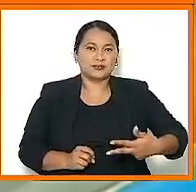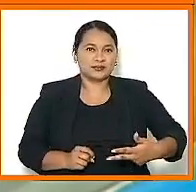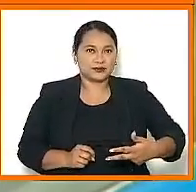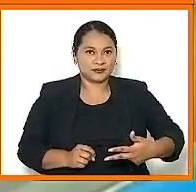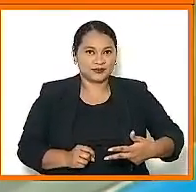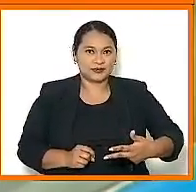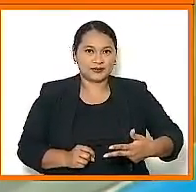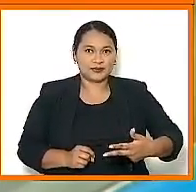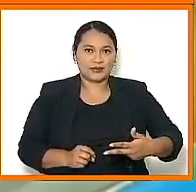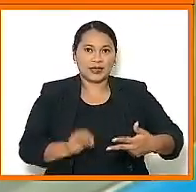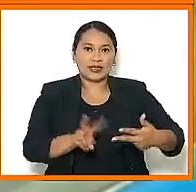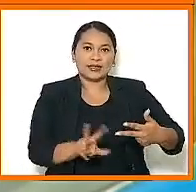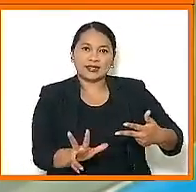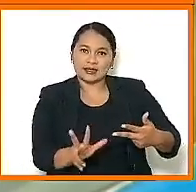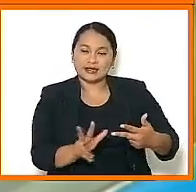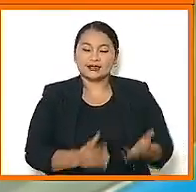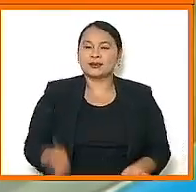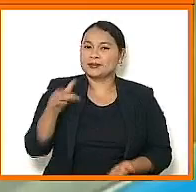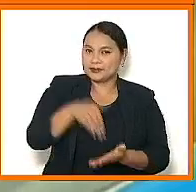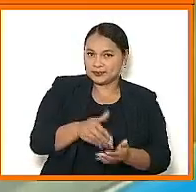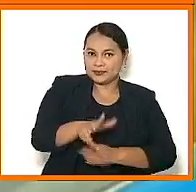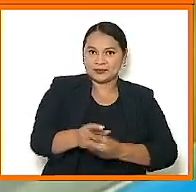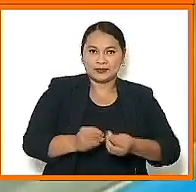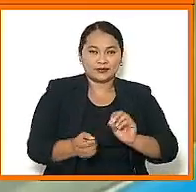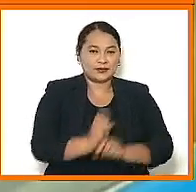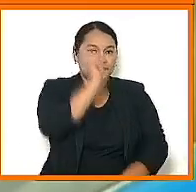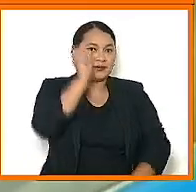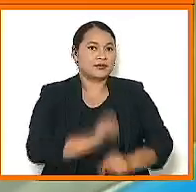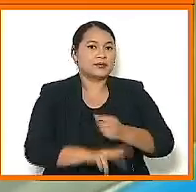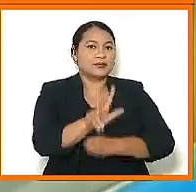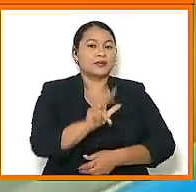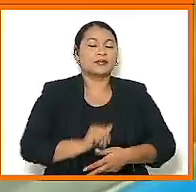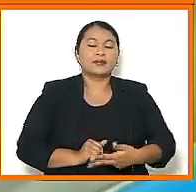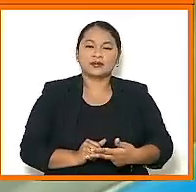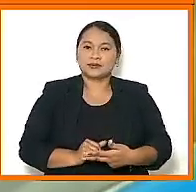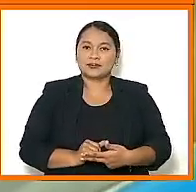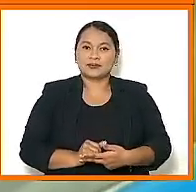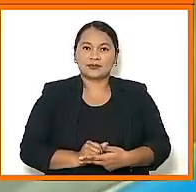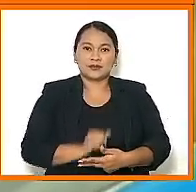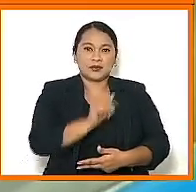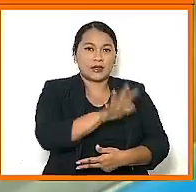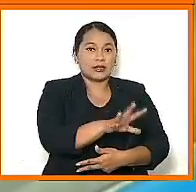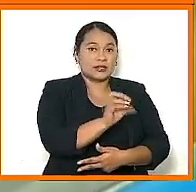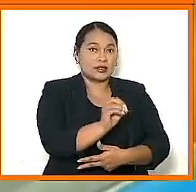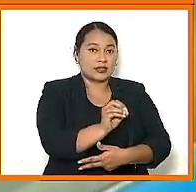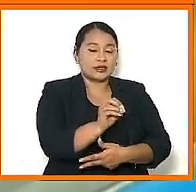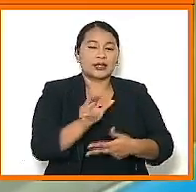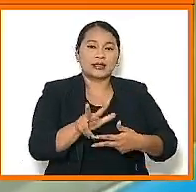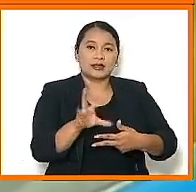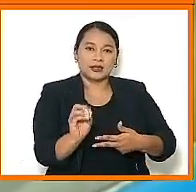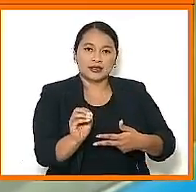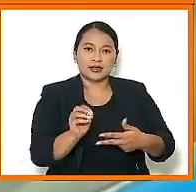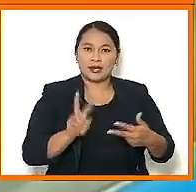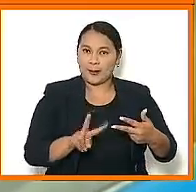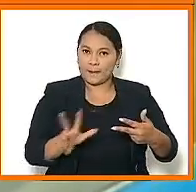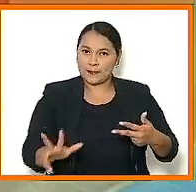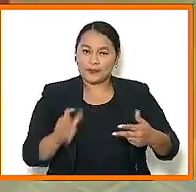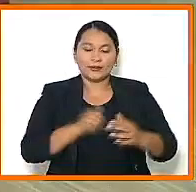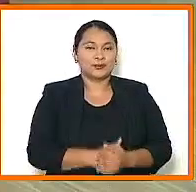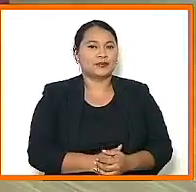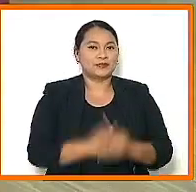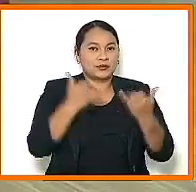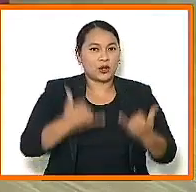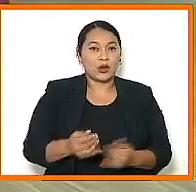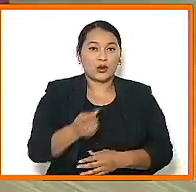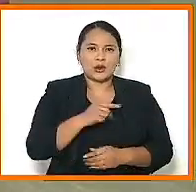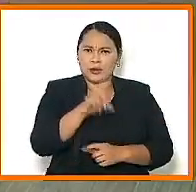este es el 23. Te repito, los tres números ganadores en Pega 3 son 50, 30 y 23. Ahora